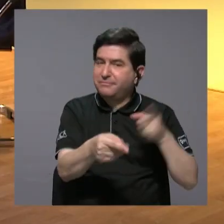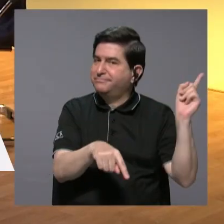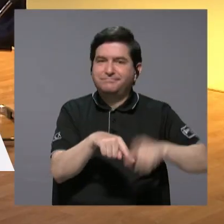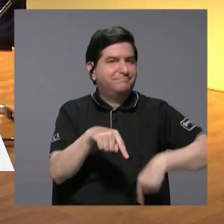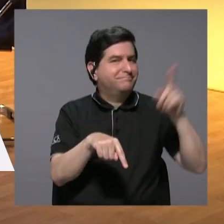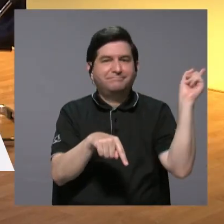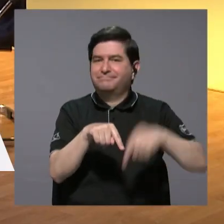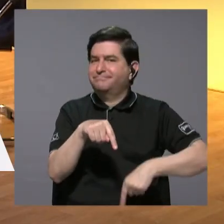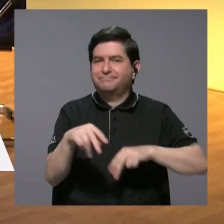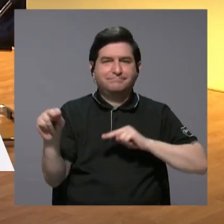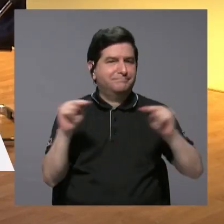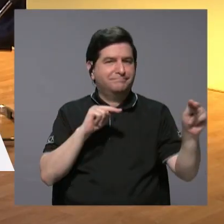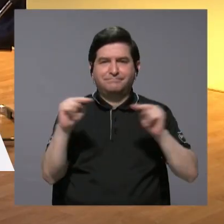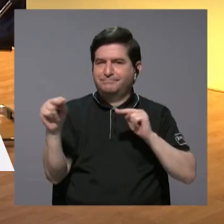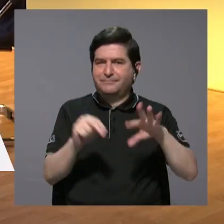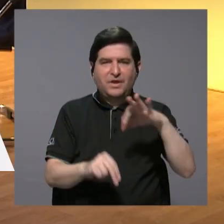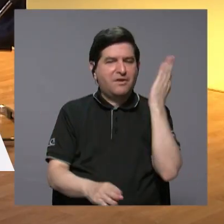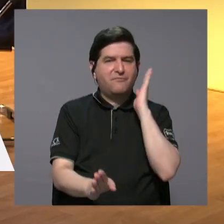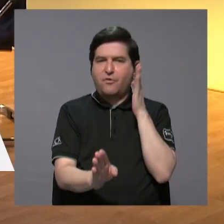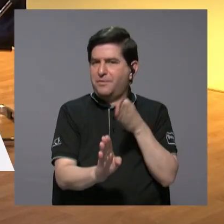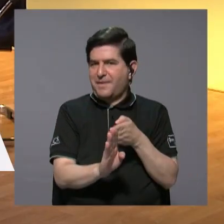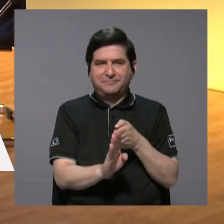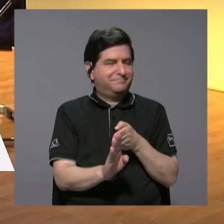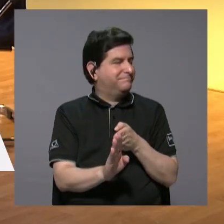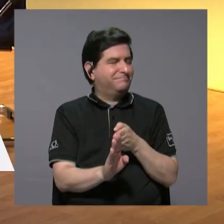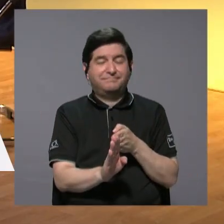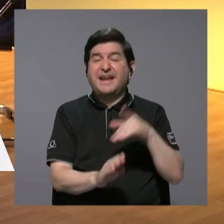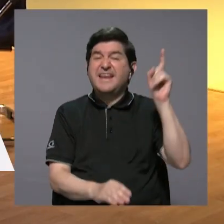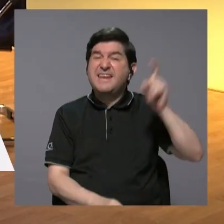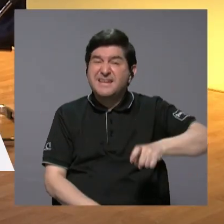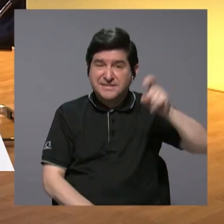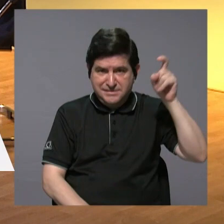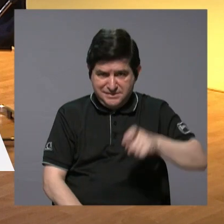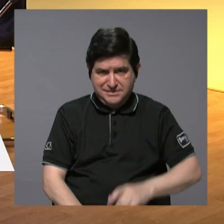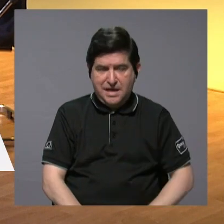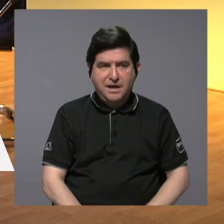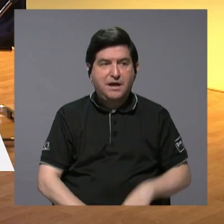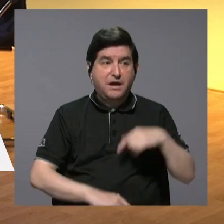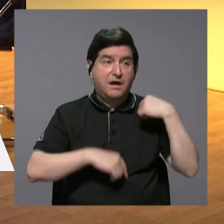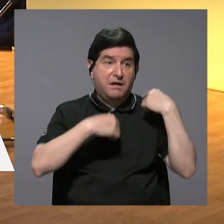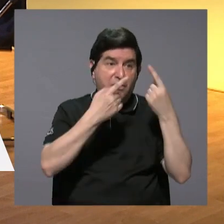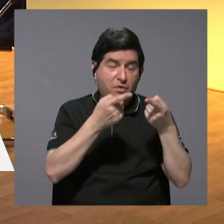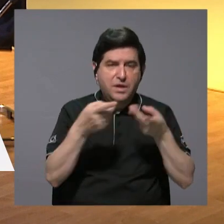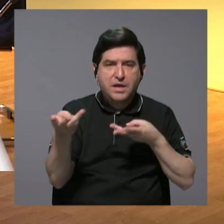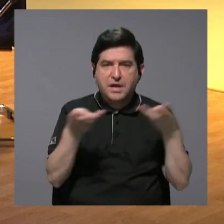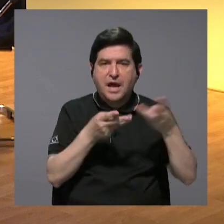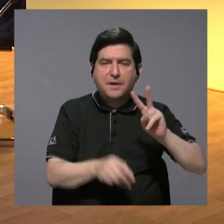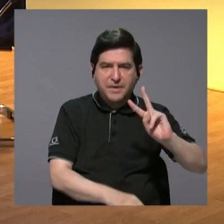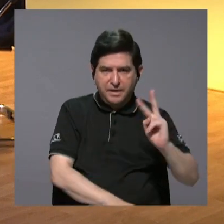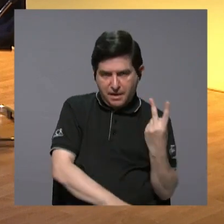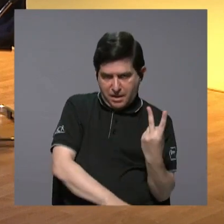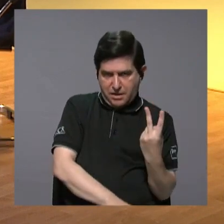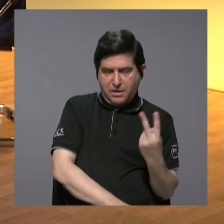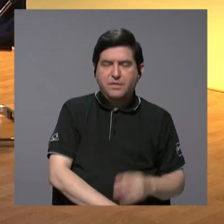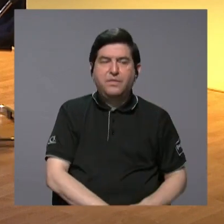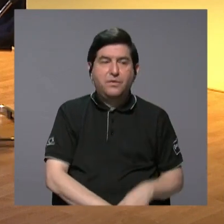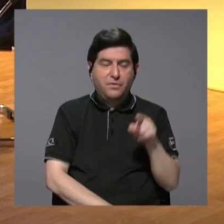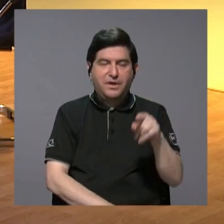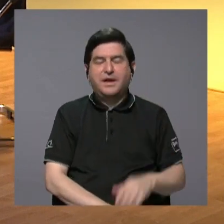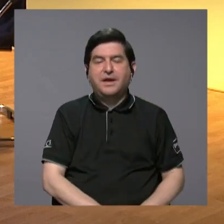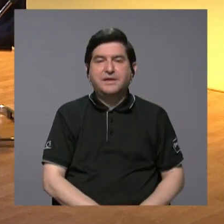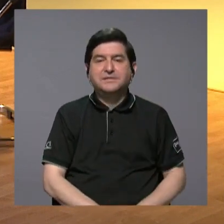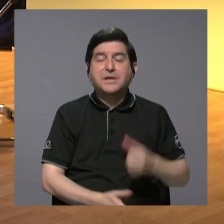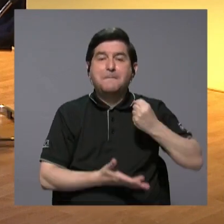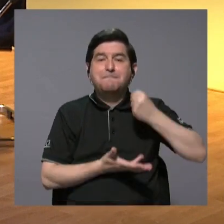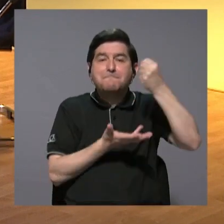podemos hacer esa transacción de esa forma así directa, sino que hay que ir al mercado secundario que es bursátil, es decir, en